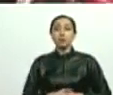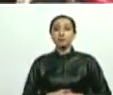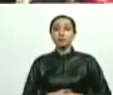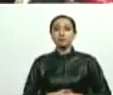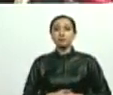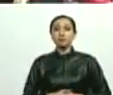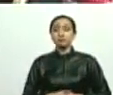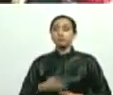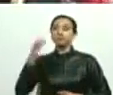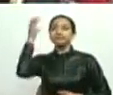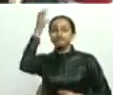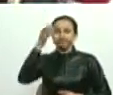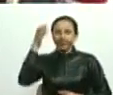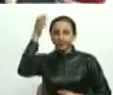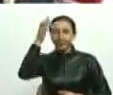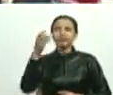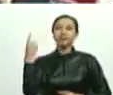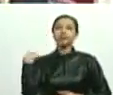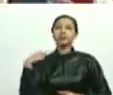Hagan conciencia.